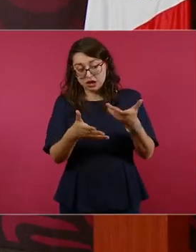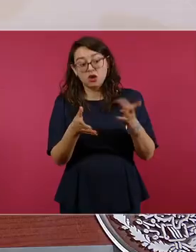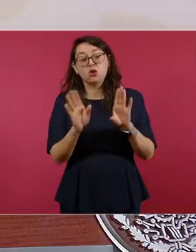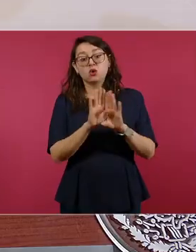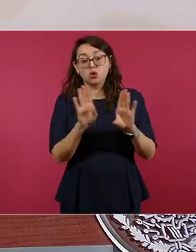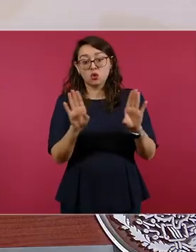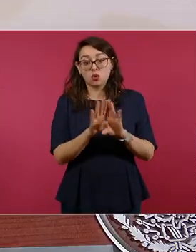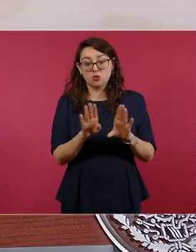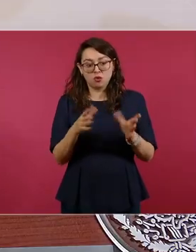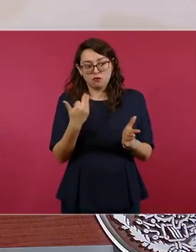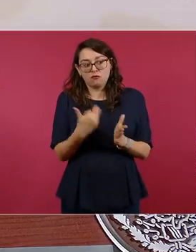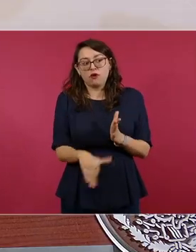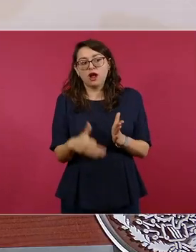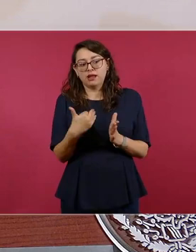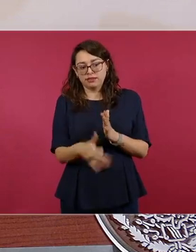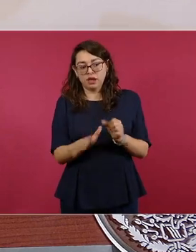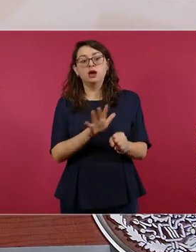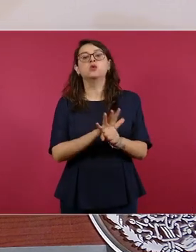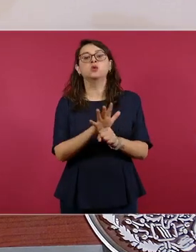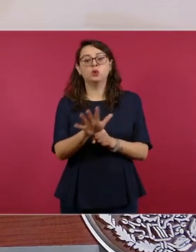qué nos falta